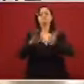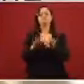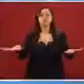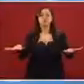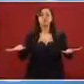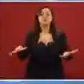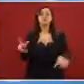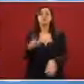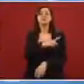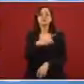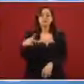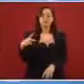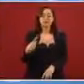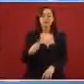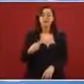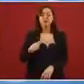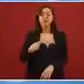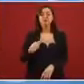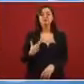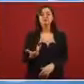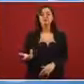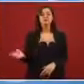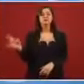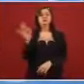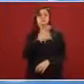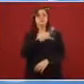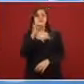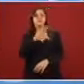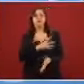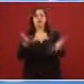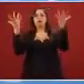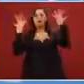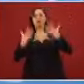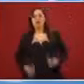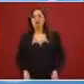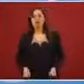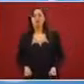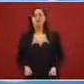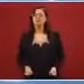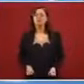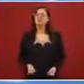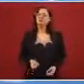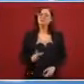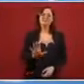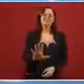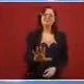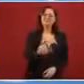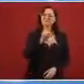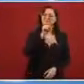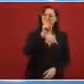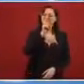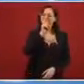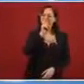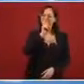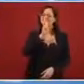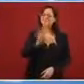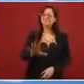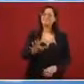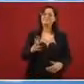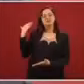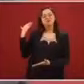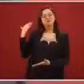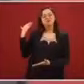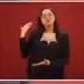para que no haya pánico, no suceda lo que